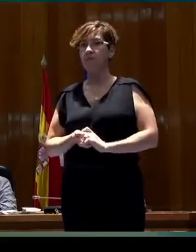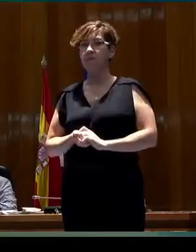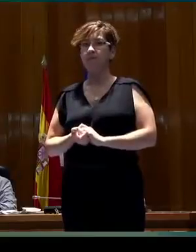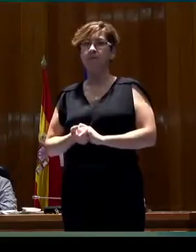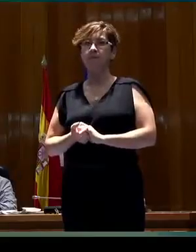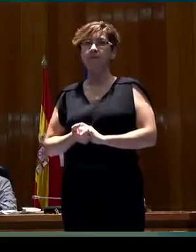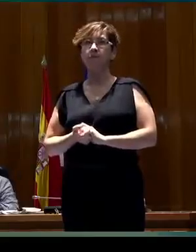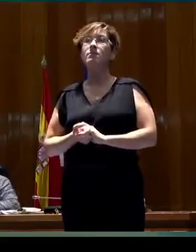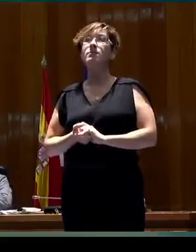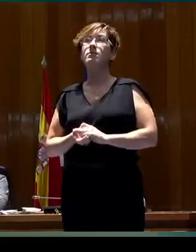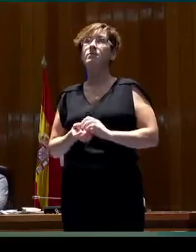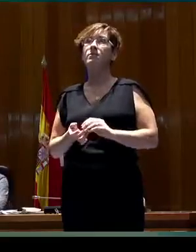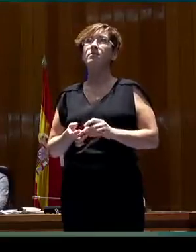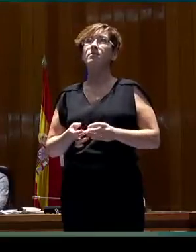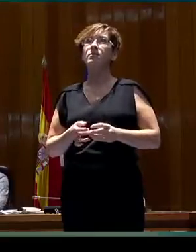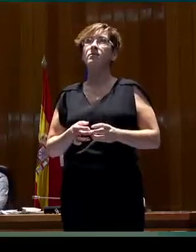Bien.